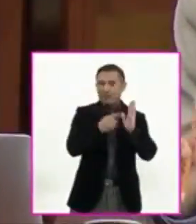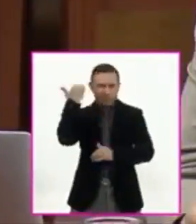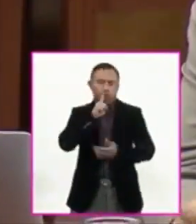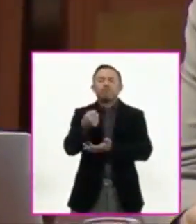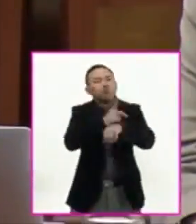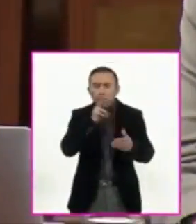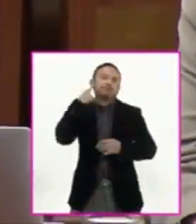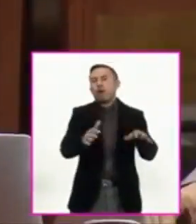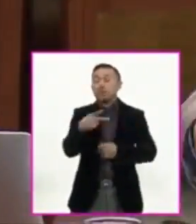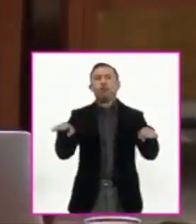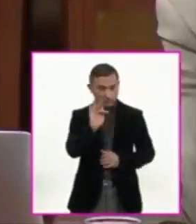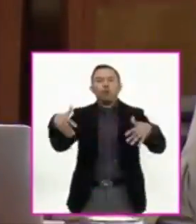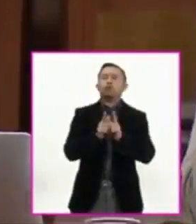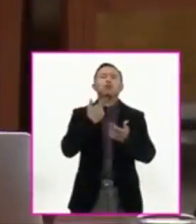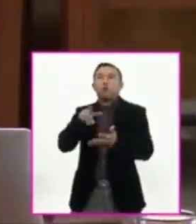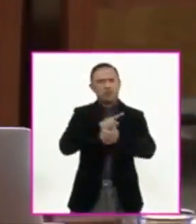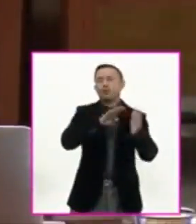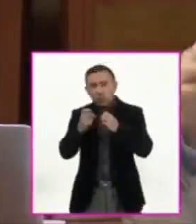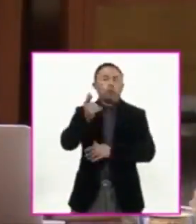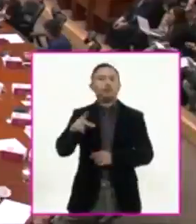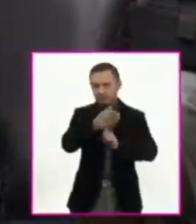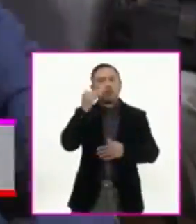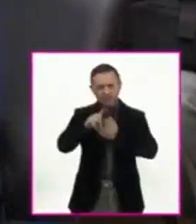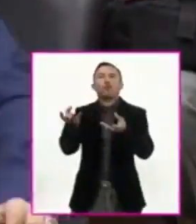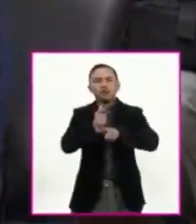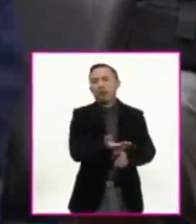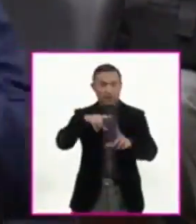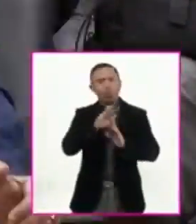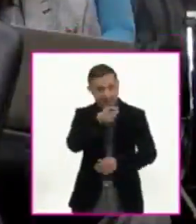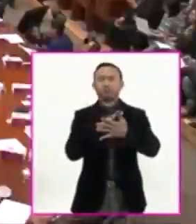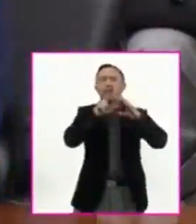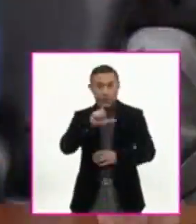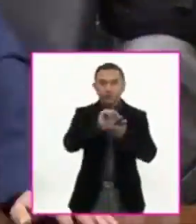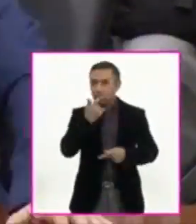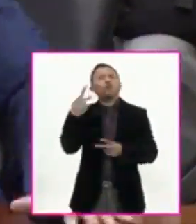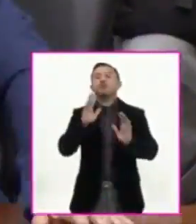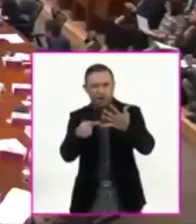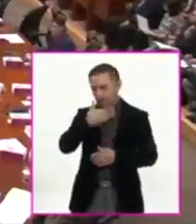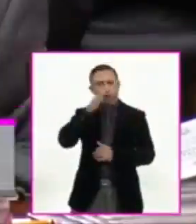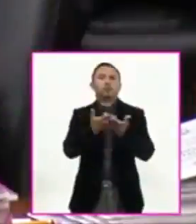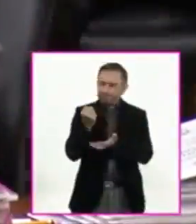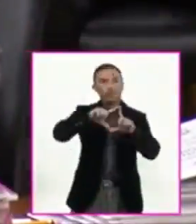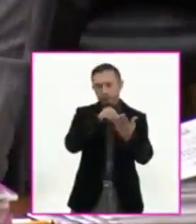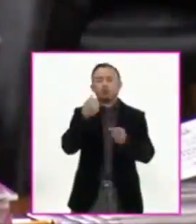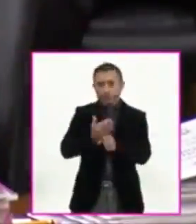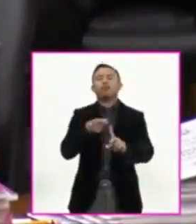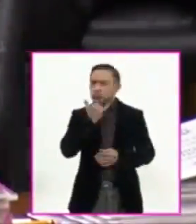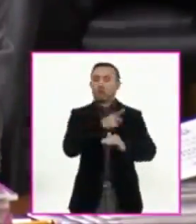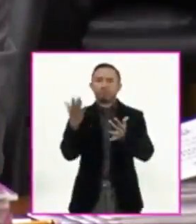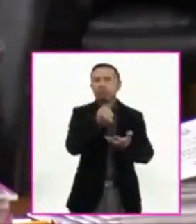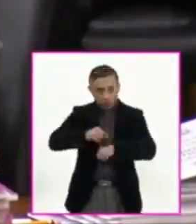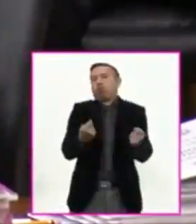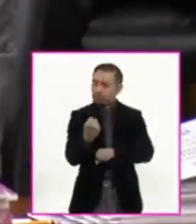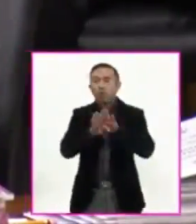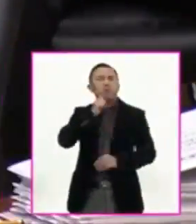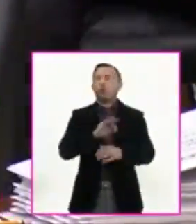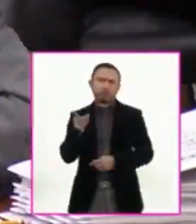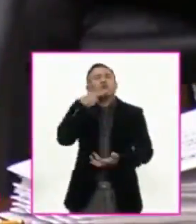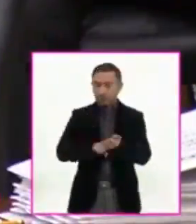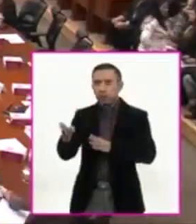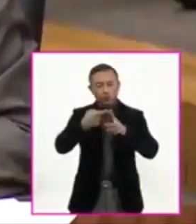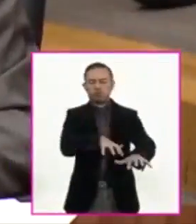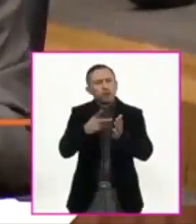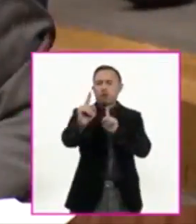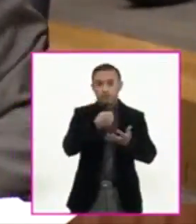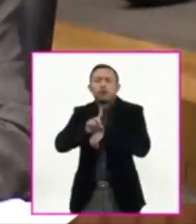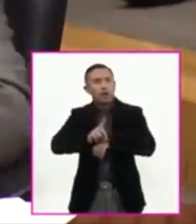electoral aprobó un anteproyecto de cinco mil 239 millones de pesos para los siete partidos nacionales en